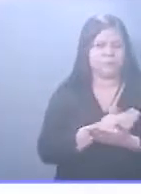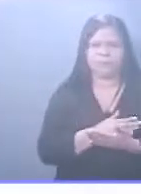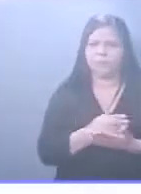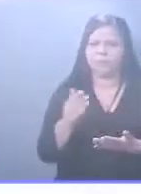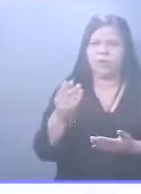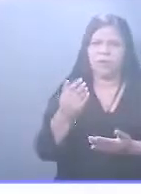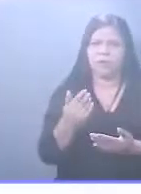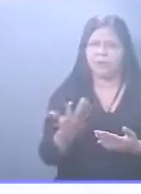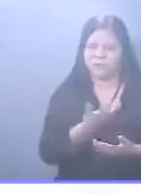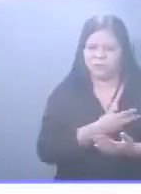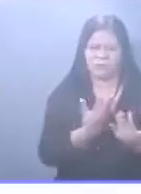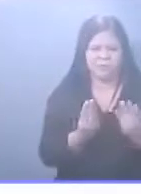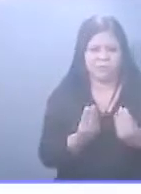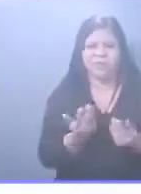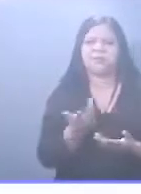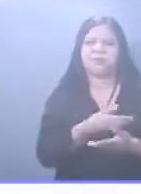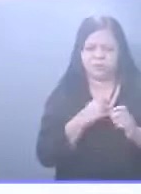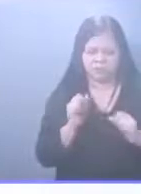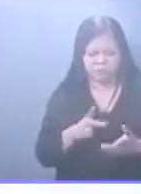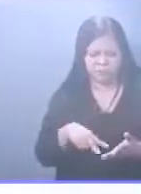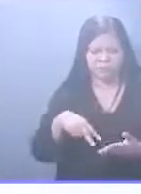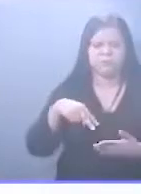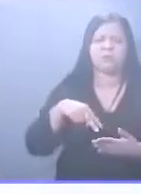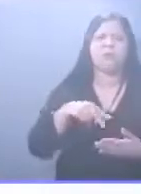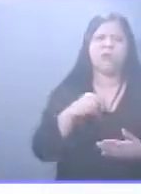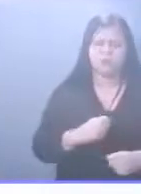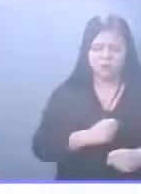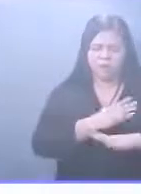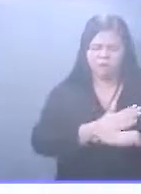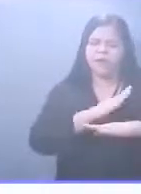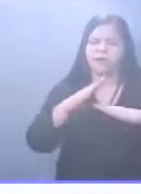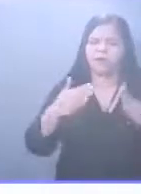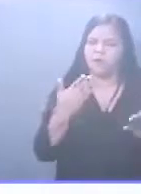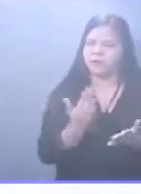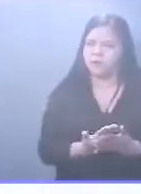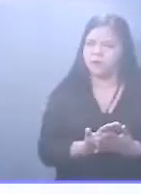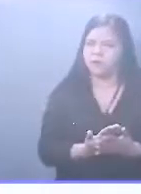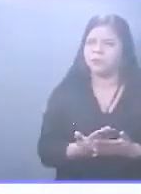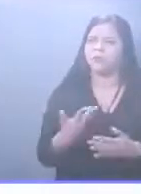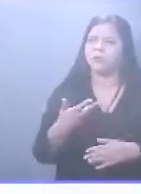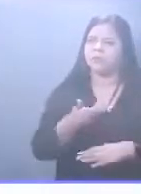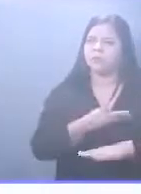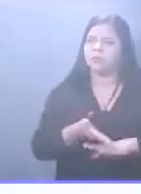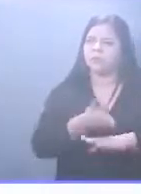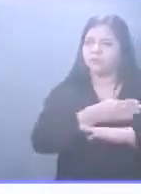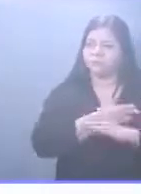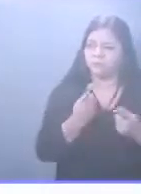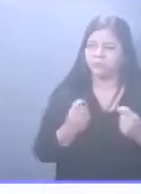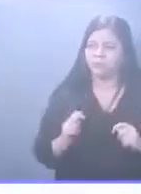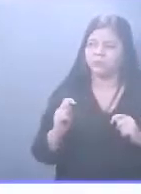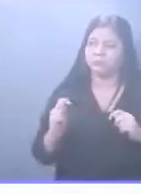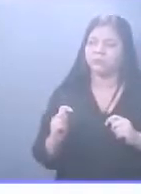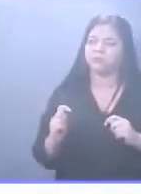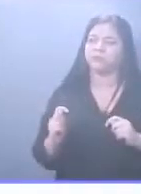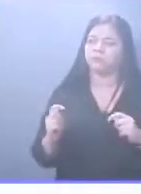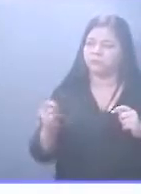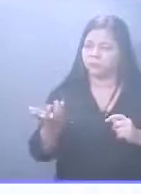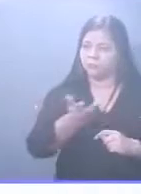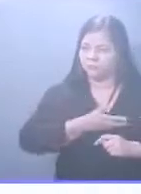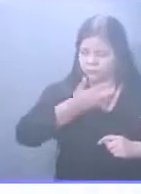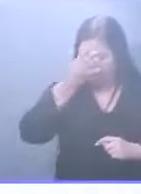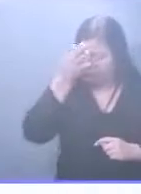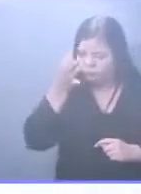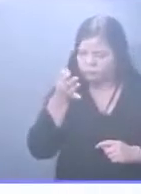los pies para pararnos y defender todo eso que hemos procurado construir y en lo que tanto